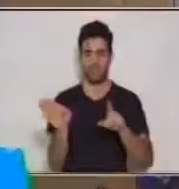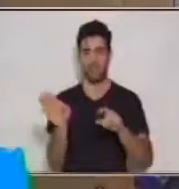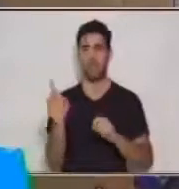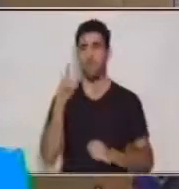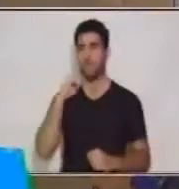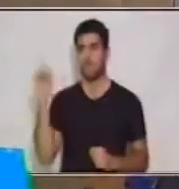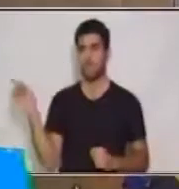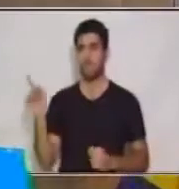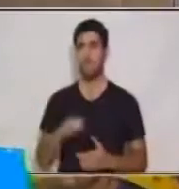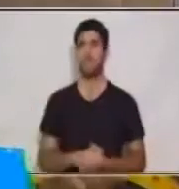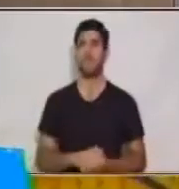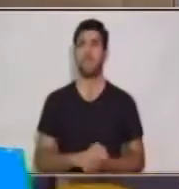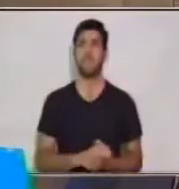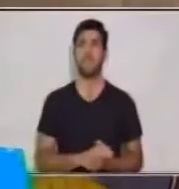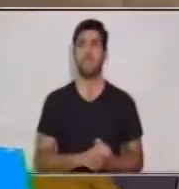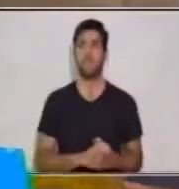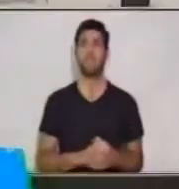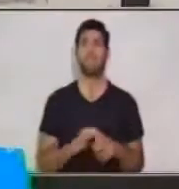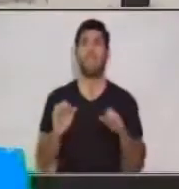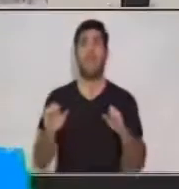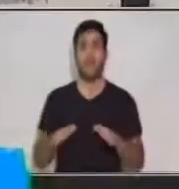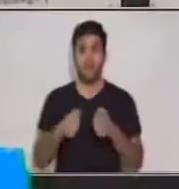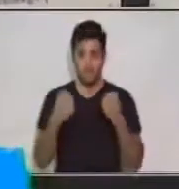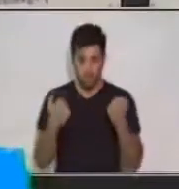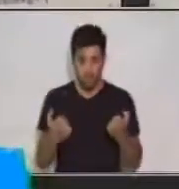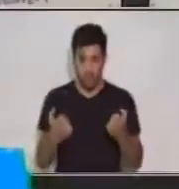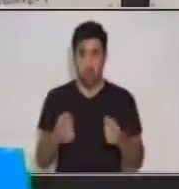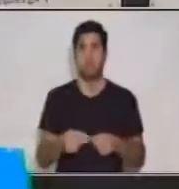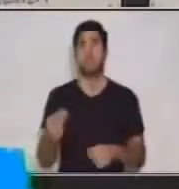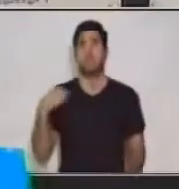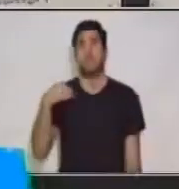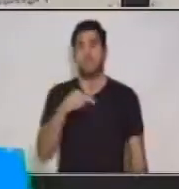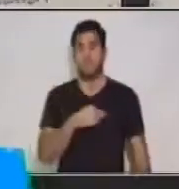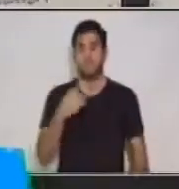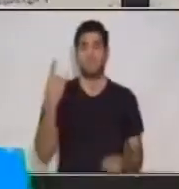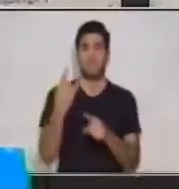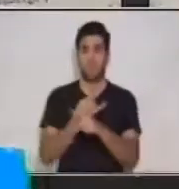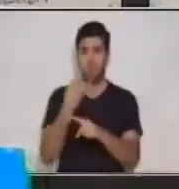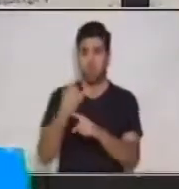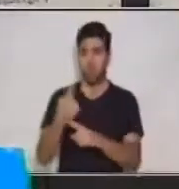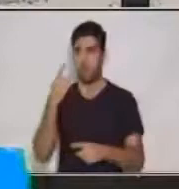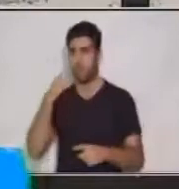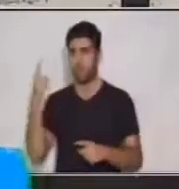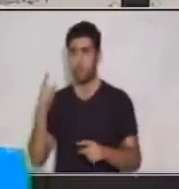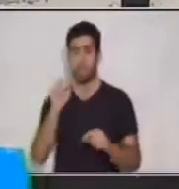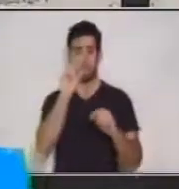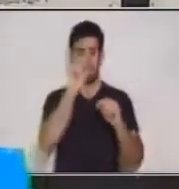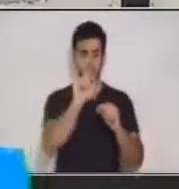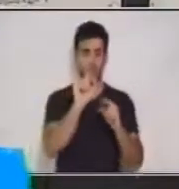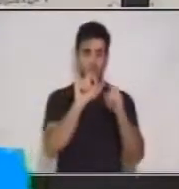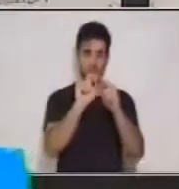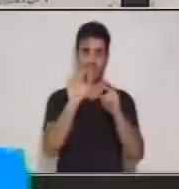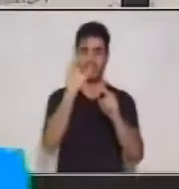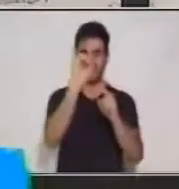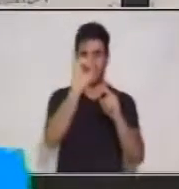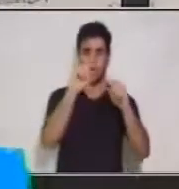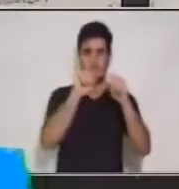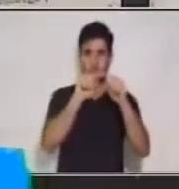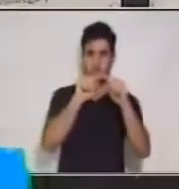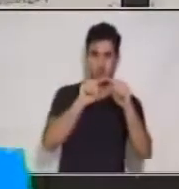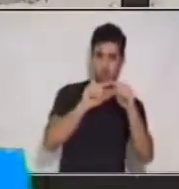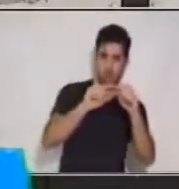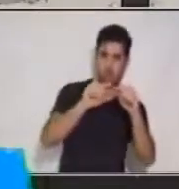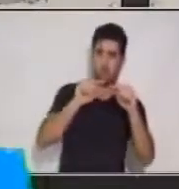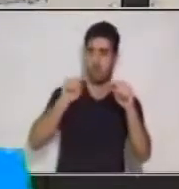como el que yo tengo acá. Entonces, vamos a utilizar estos puntos, punto medio y el